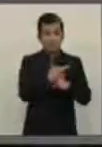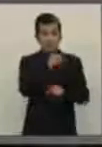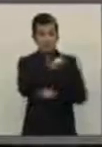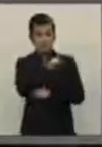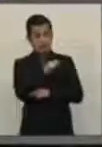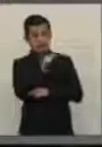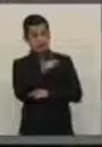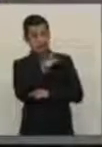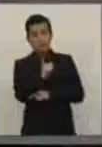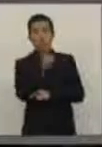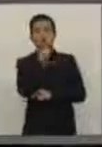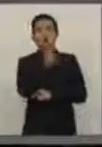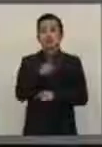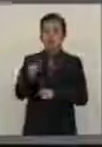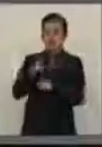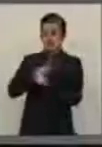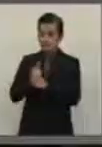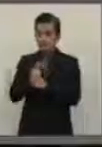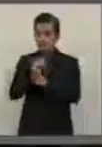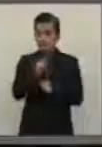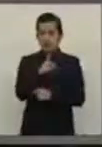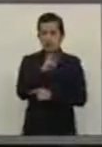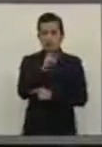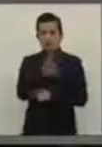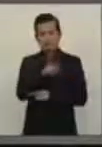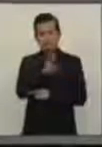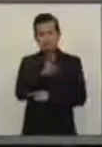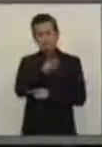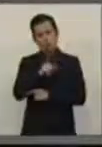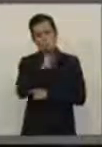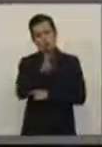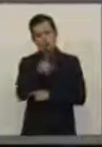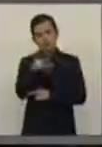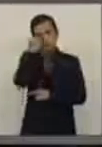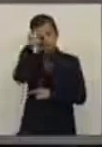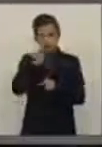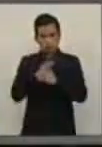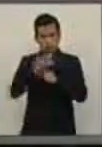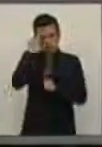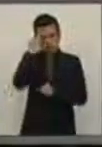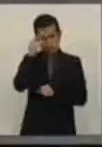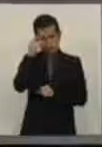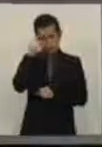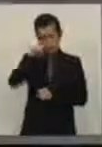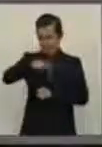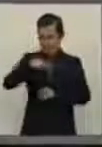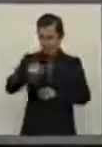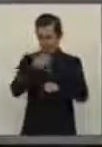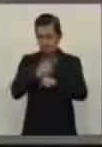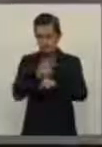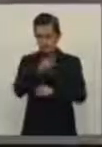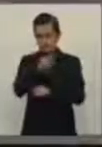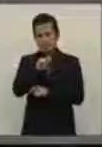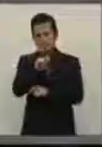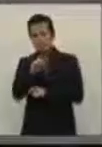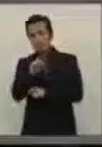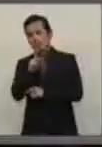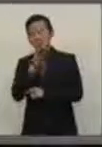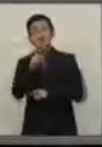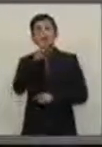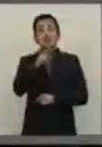Social, el licenciado Adrián Rojas Rojas, director general jurídico de la misma Secretaría, el